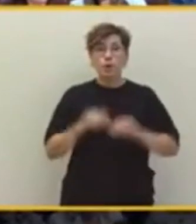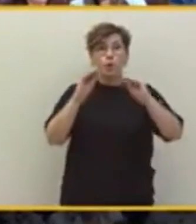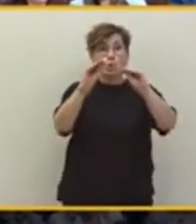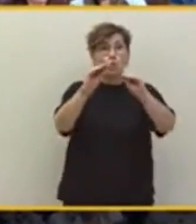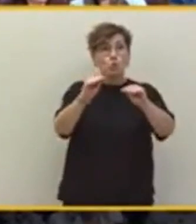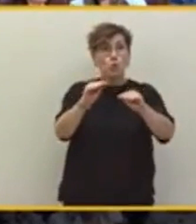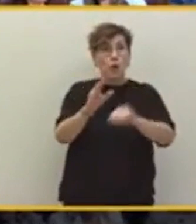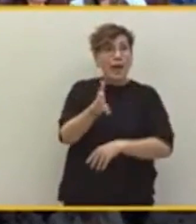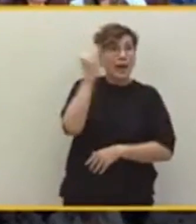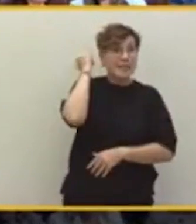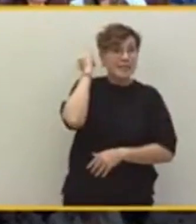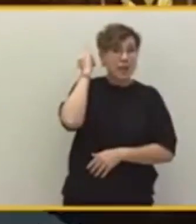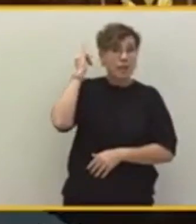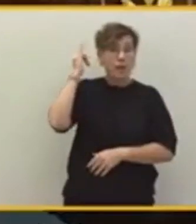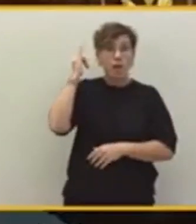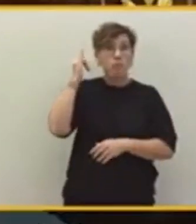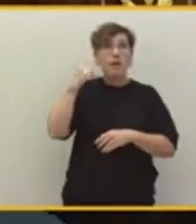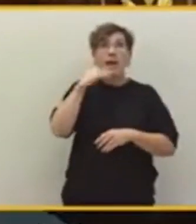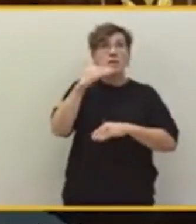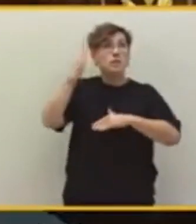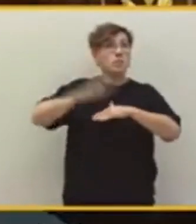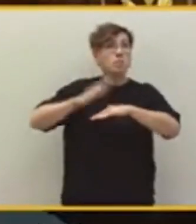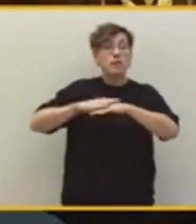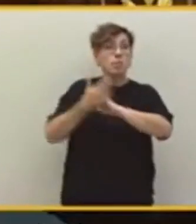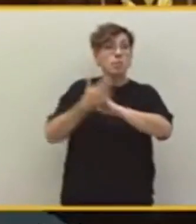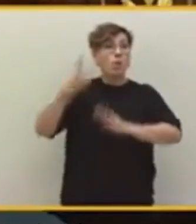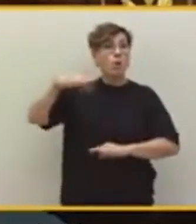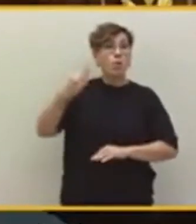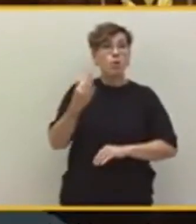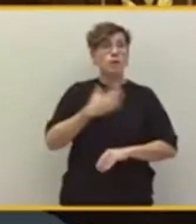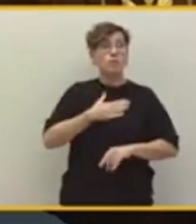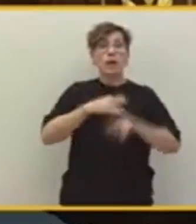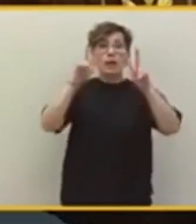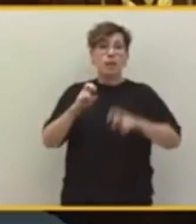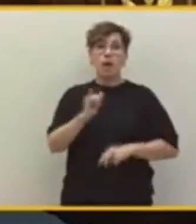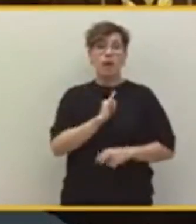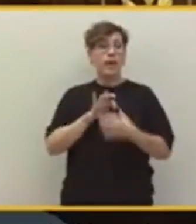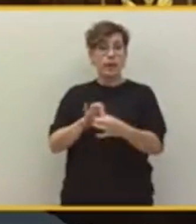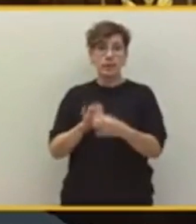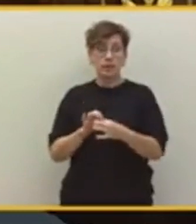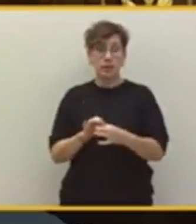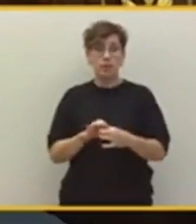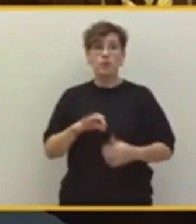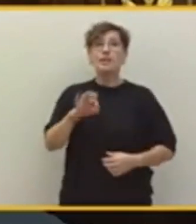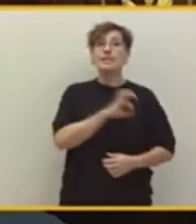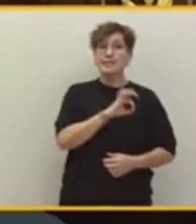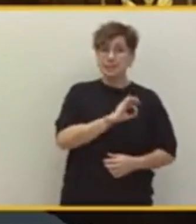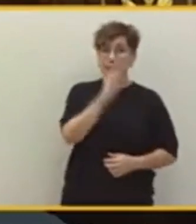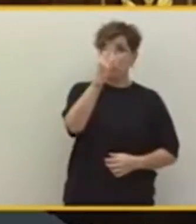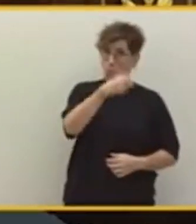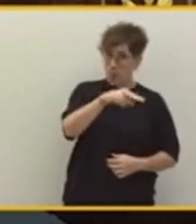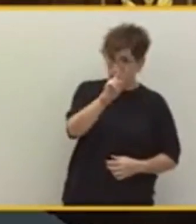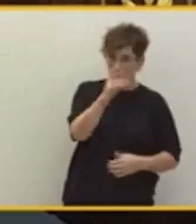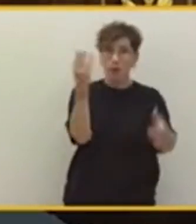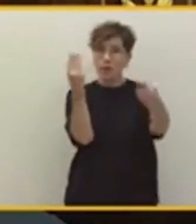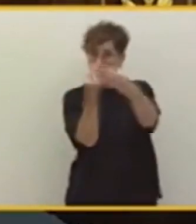razón de ser a la cuestión identitaria. Y directamente, señores del PNV y de Junts, a mí no me han votado